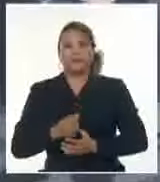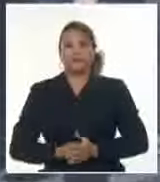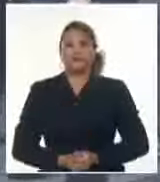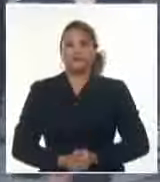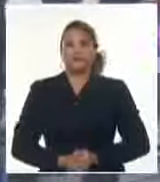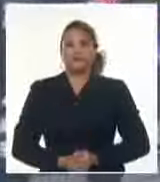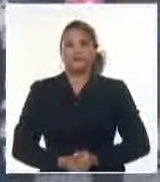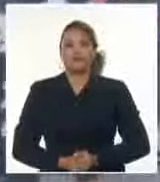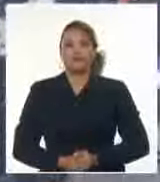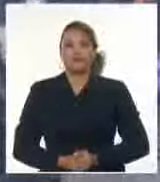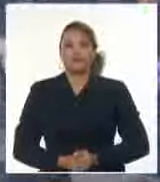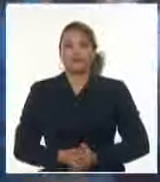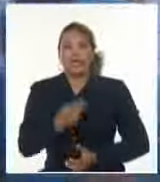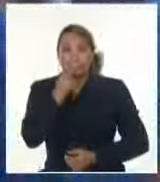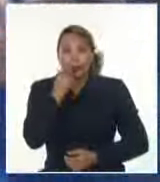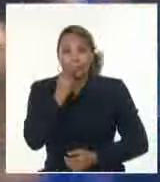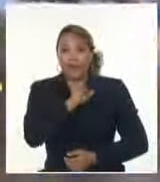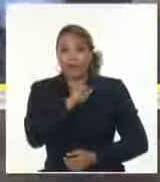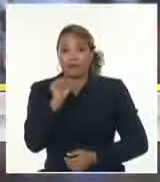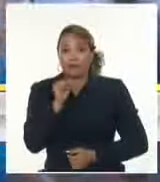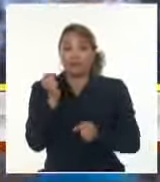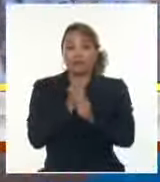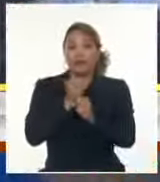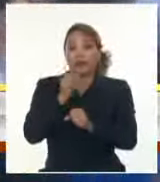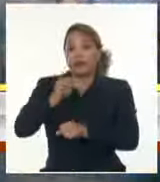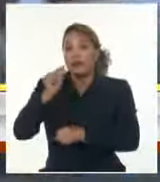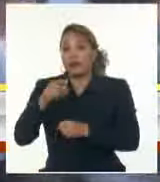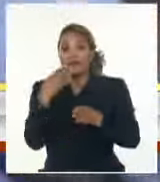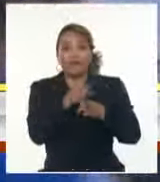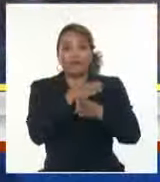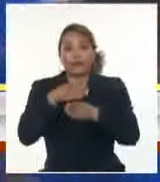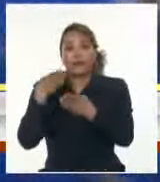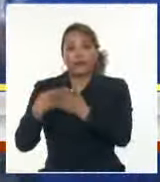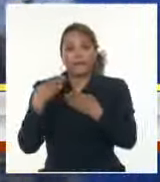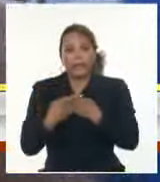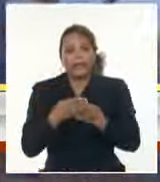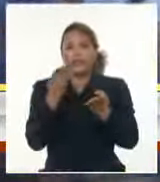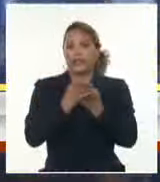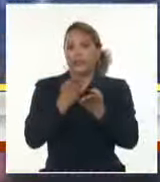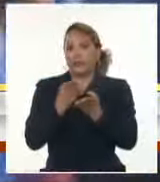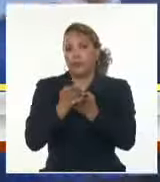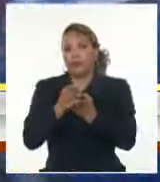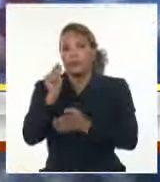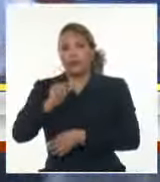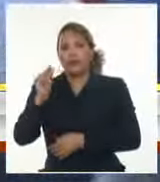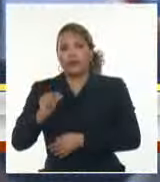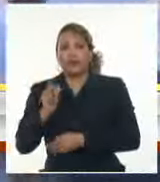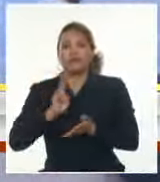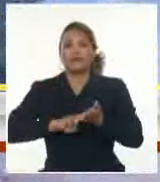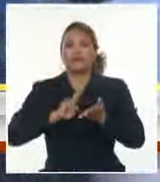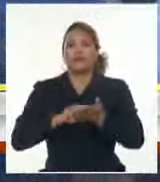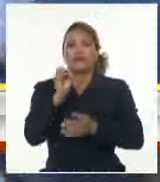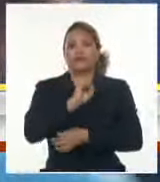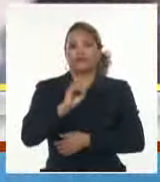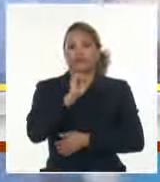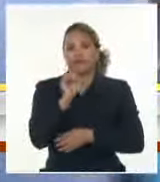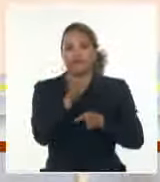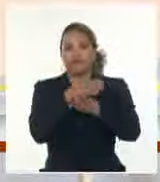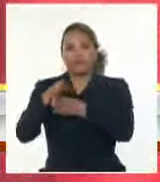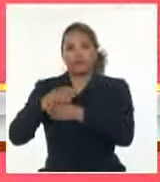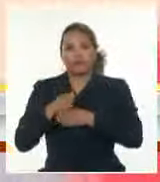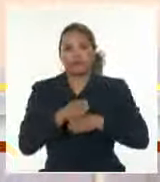Desde horas de la mañana, trabajadores de diferentes sectores, estudiantes, miembros de organizaciones sindicales y